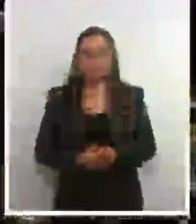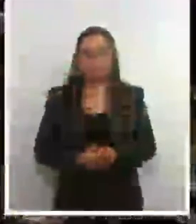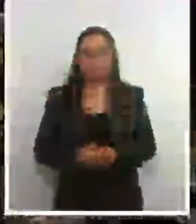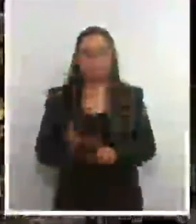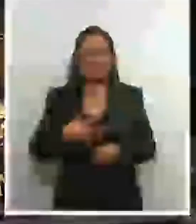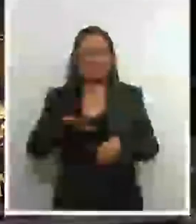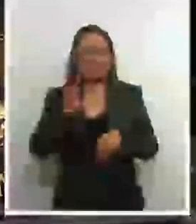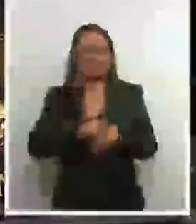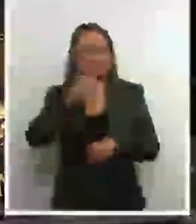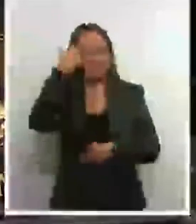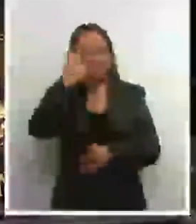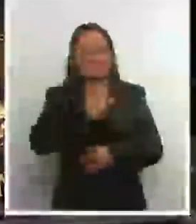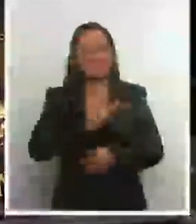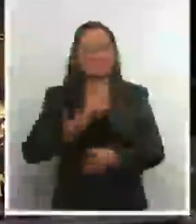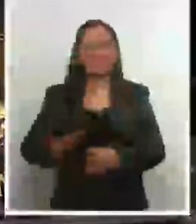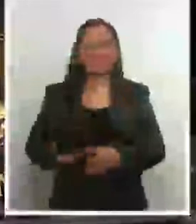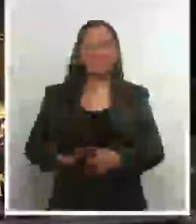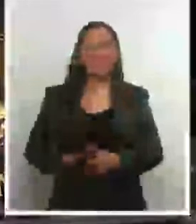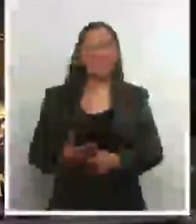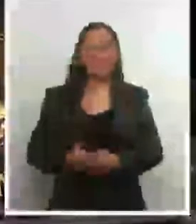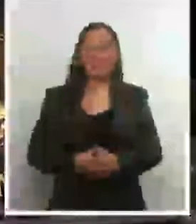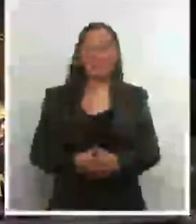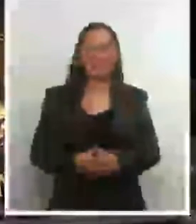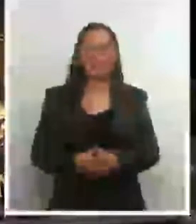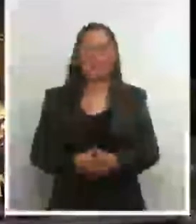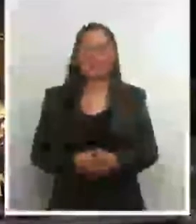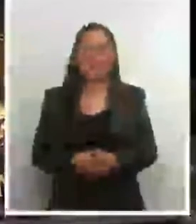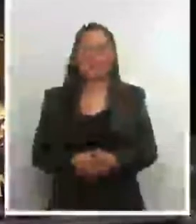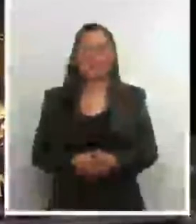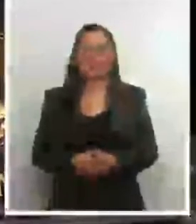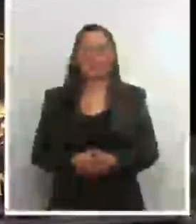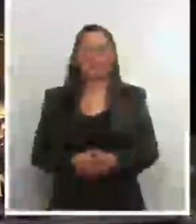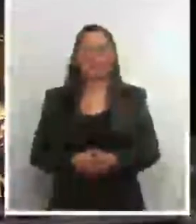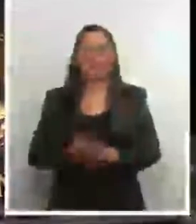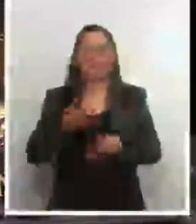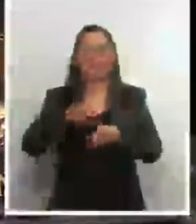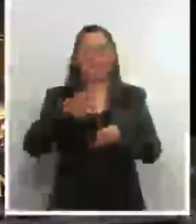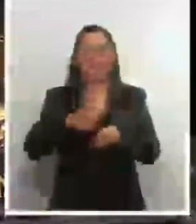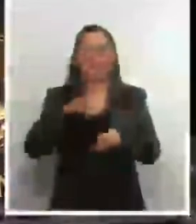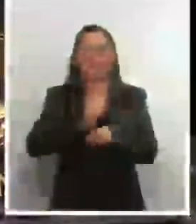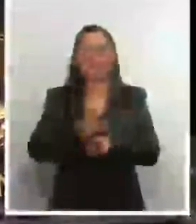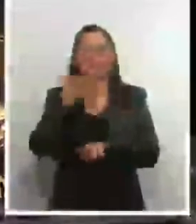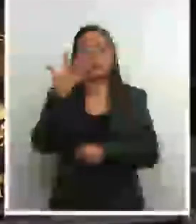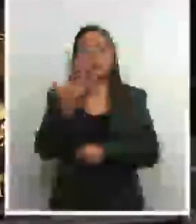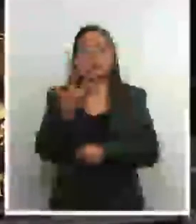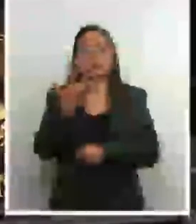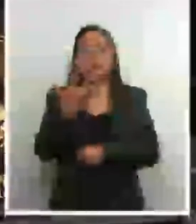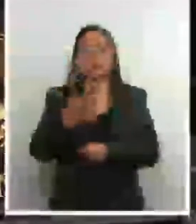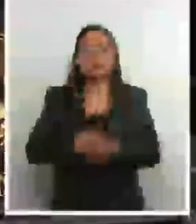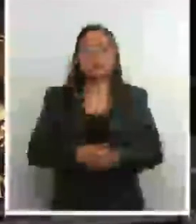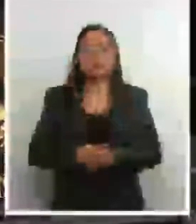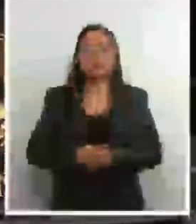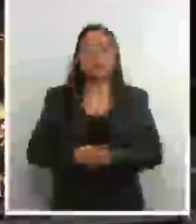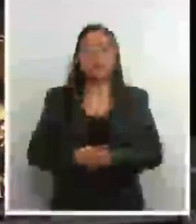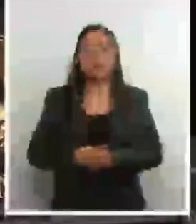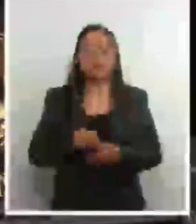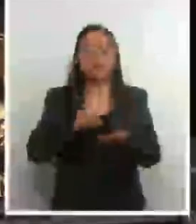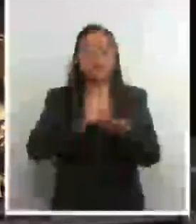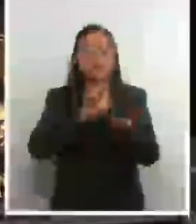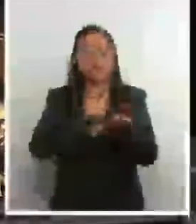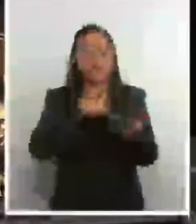Con su venia, señor presidente. En el numeral 5 se